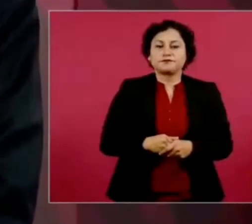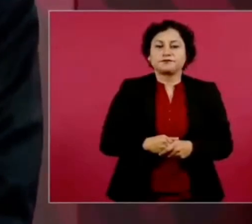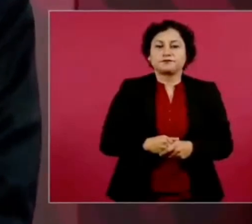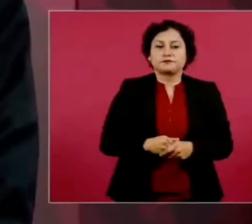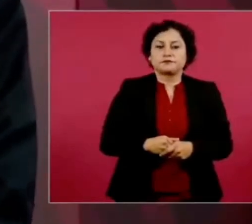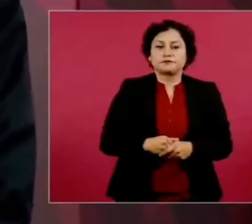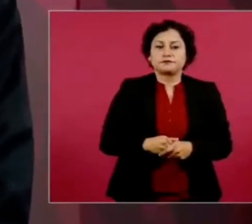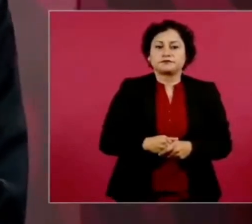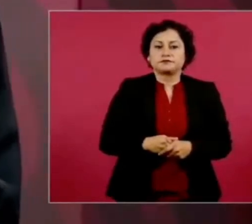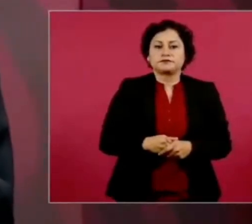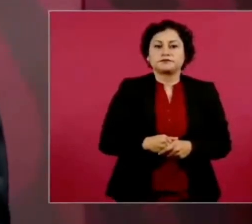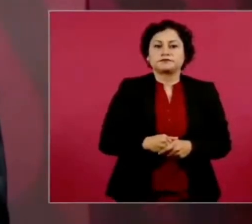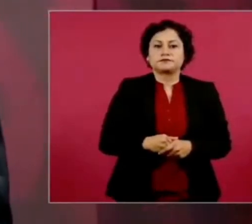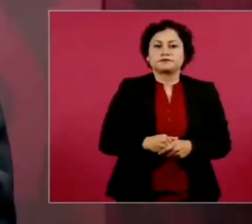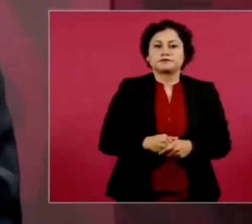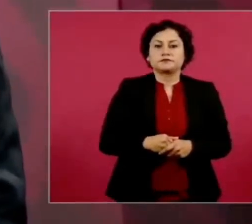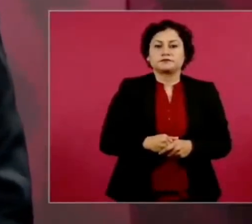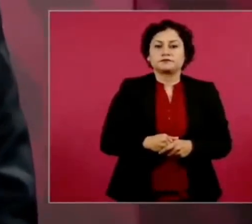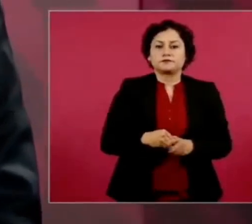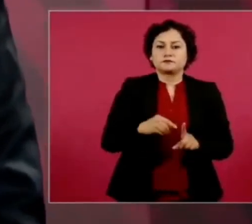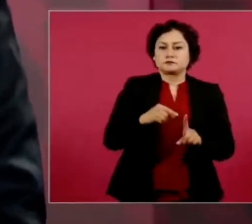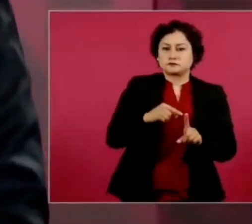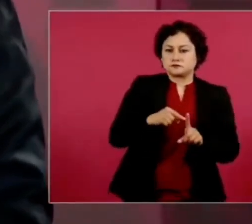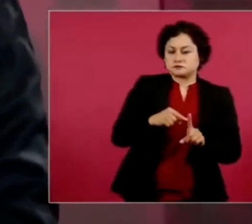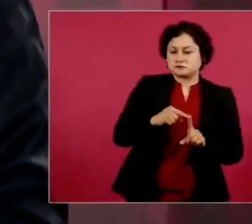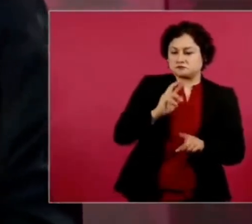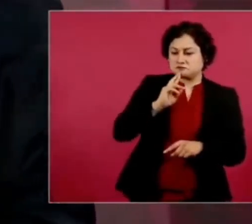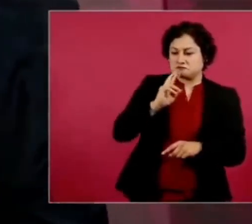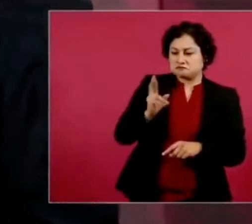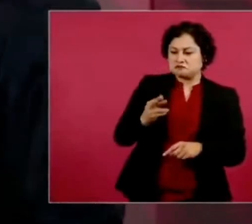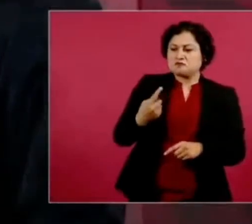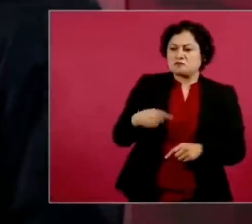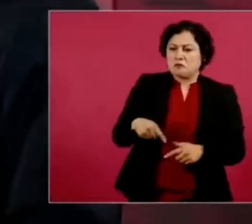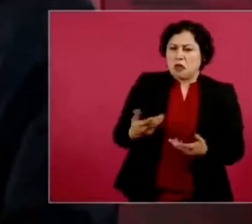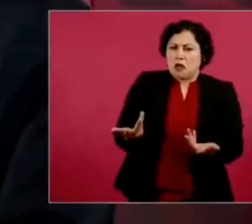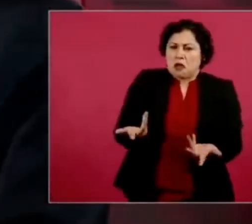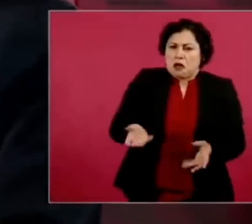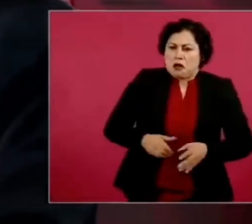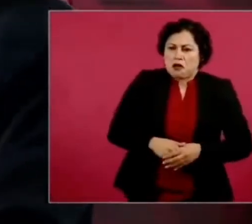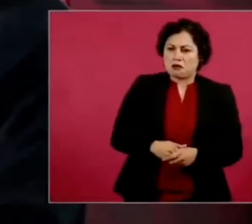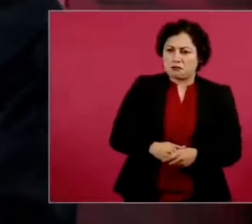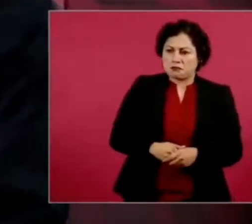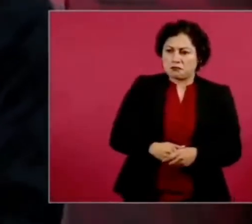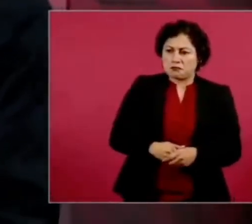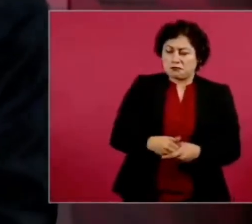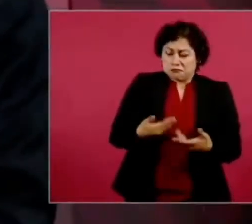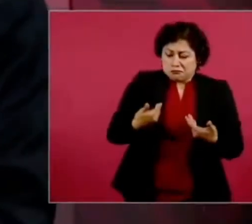¿Para qué? Contestó Juárez. ¿Qué tiene de particular?